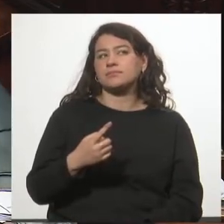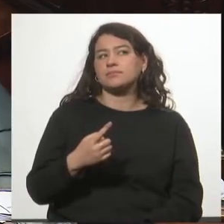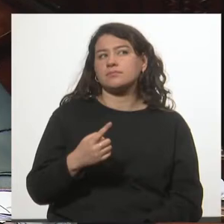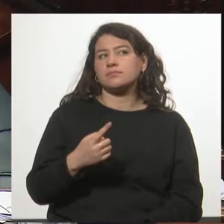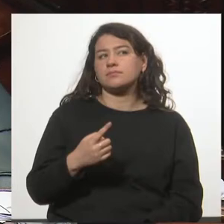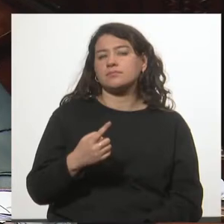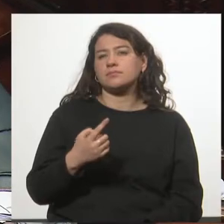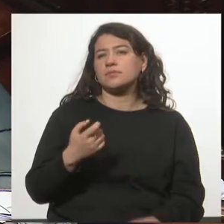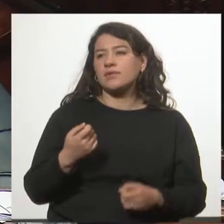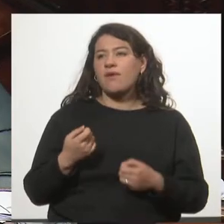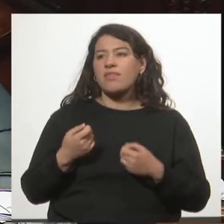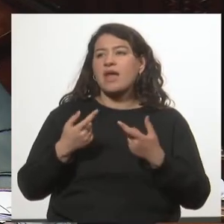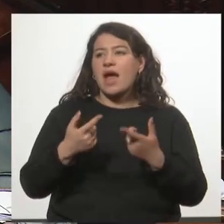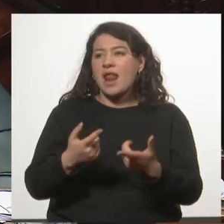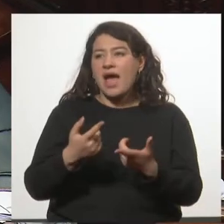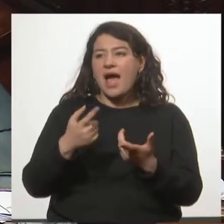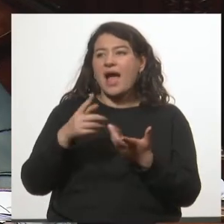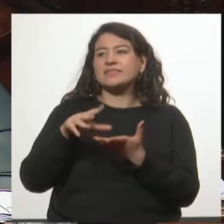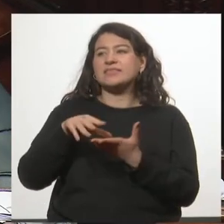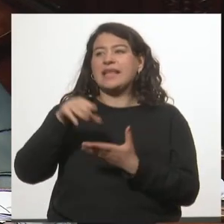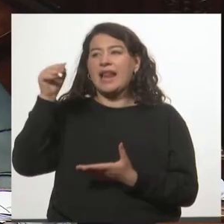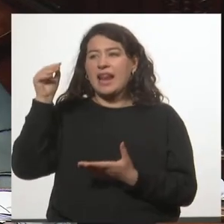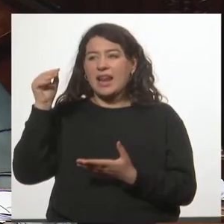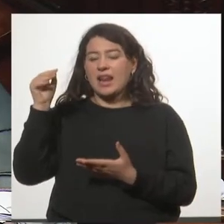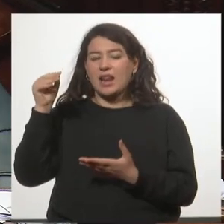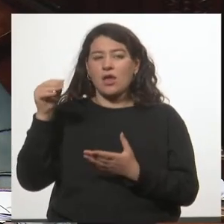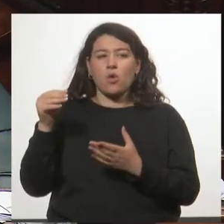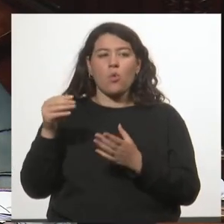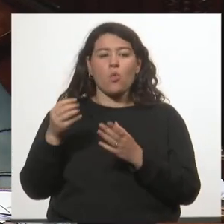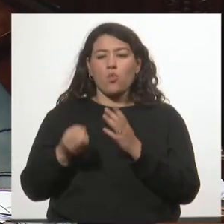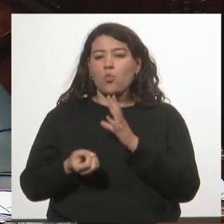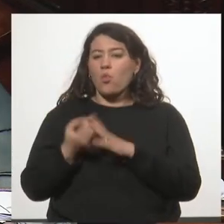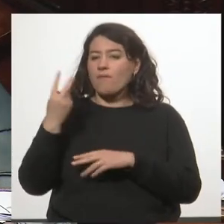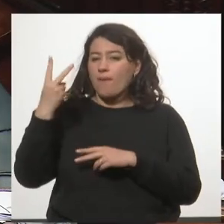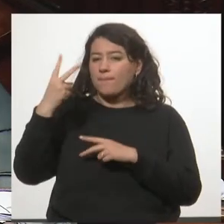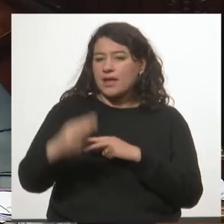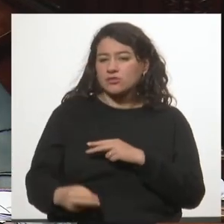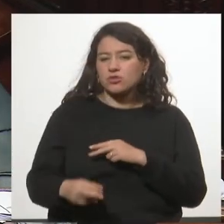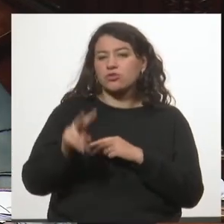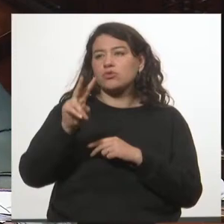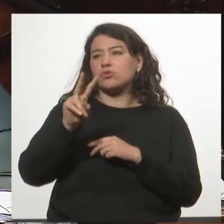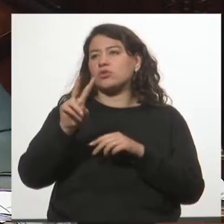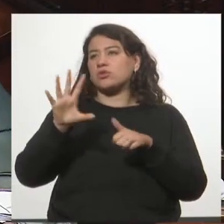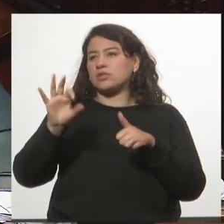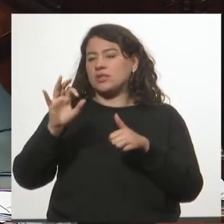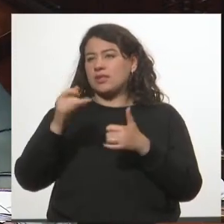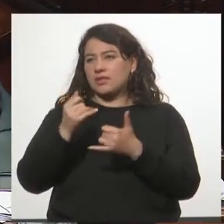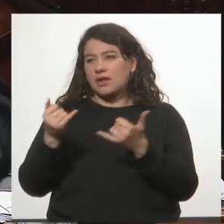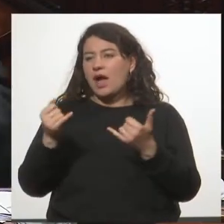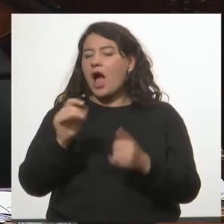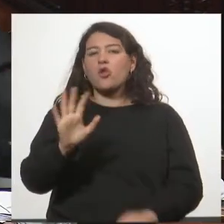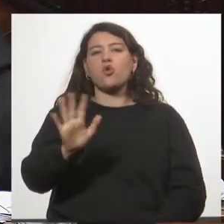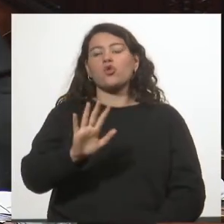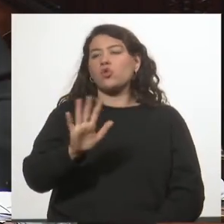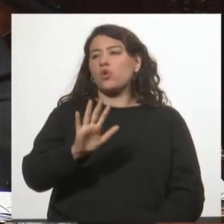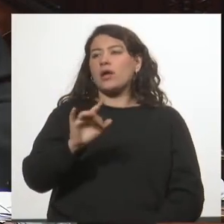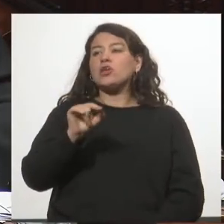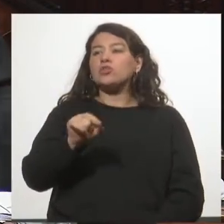quise otorga ante él un nuevo plazo de 270 días no esto es